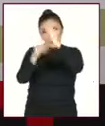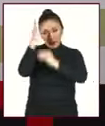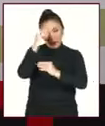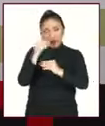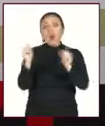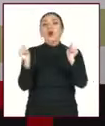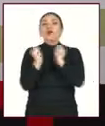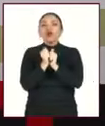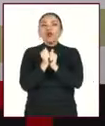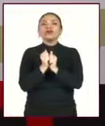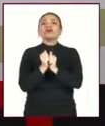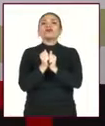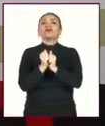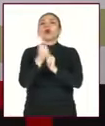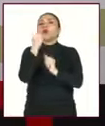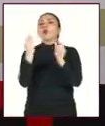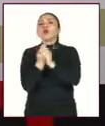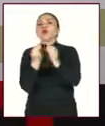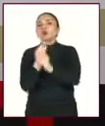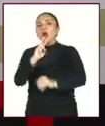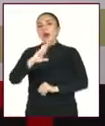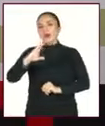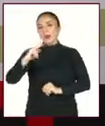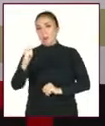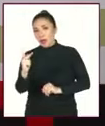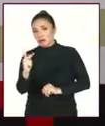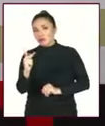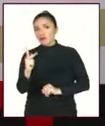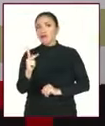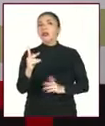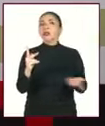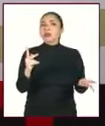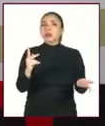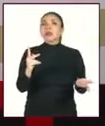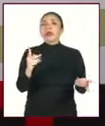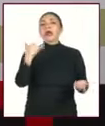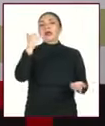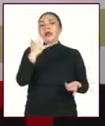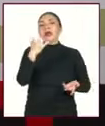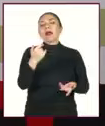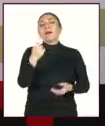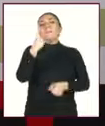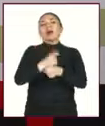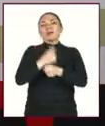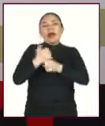dándoles a lo mejor un curso de RCP y de primeros auxilios.